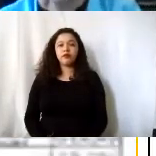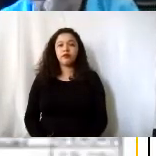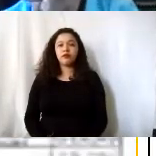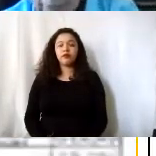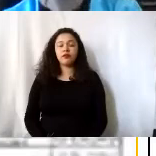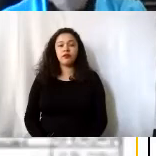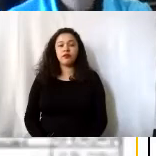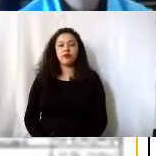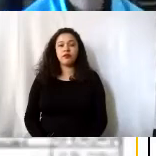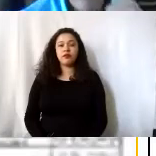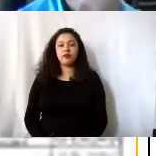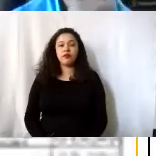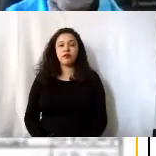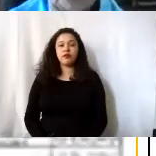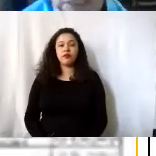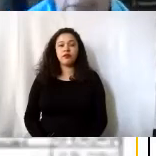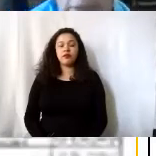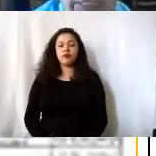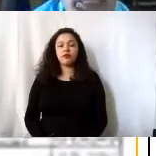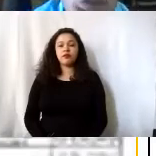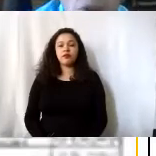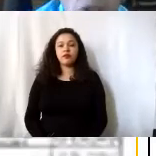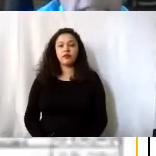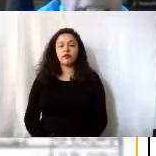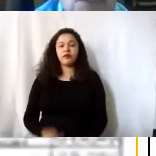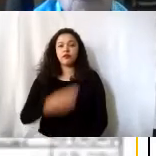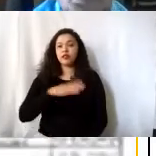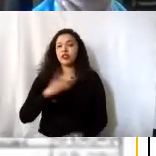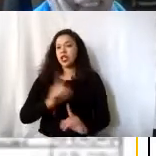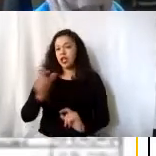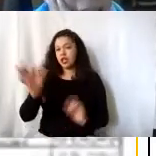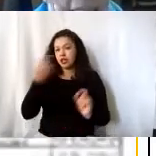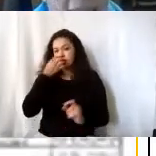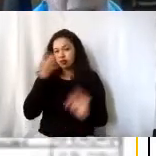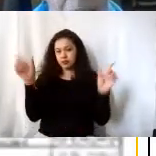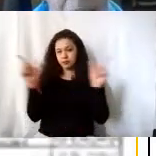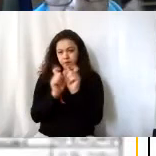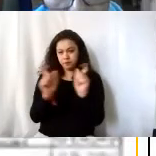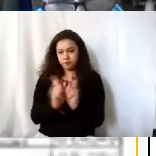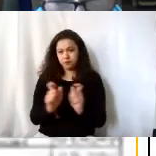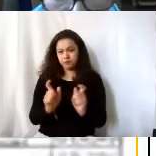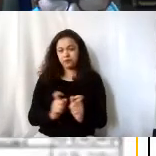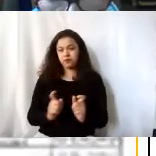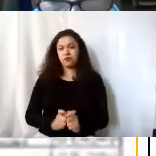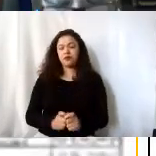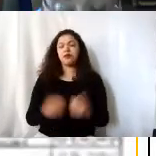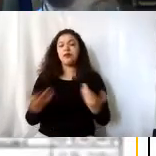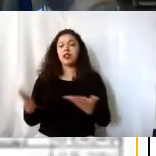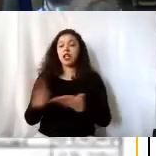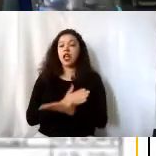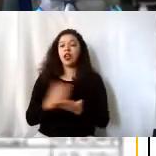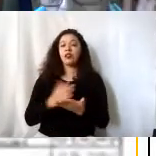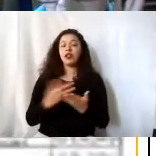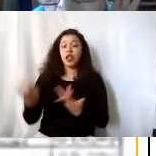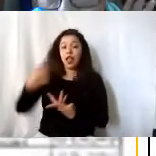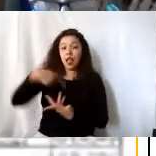Y ya vamos a ir cerrando. Y entonces, independientemente del contenido